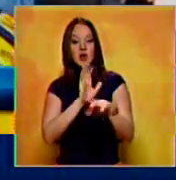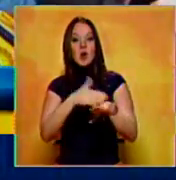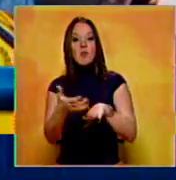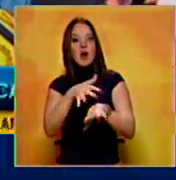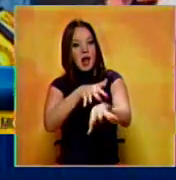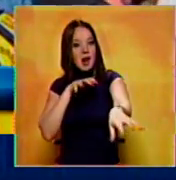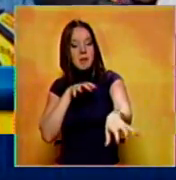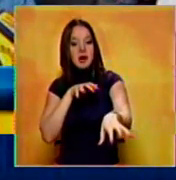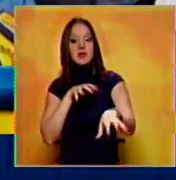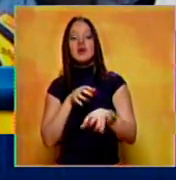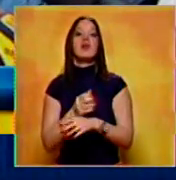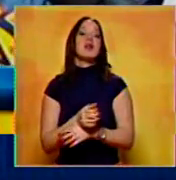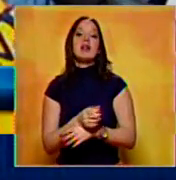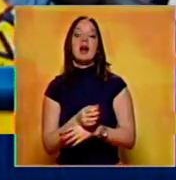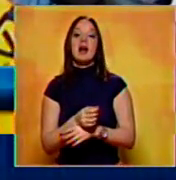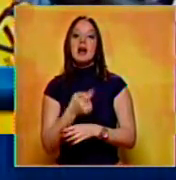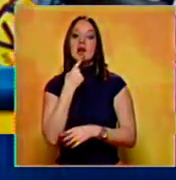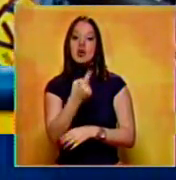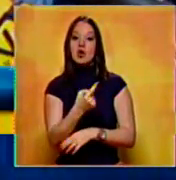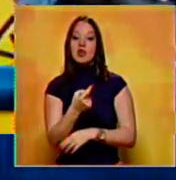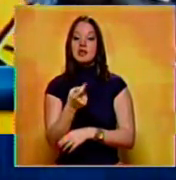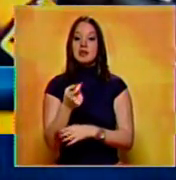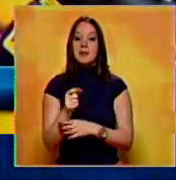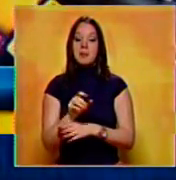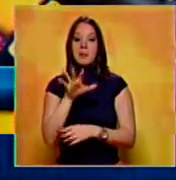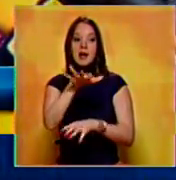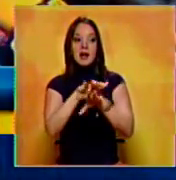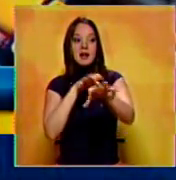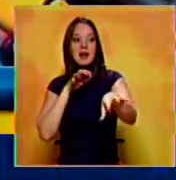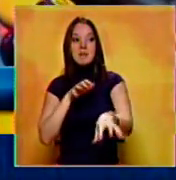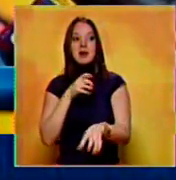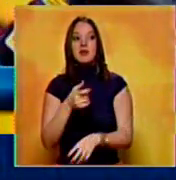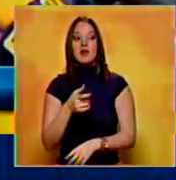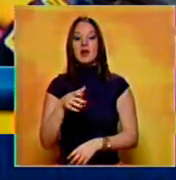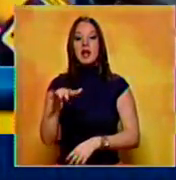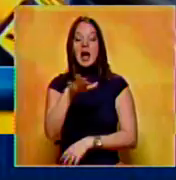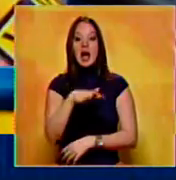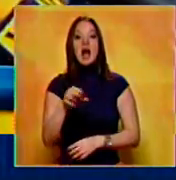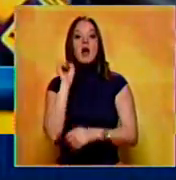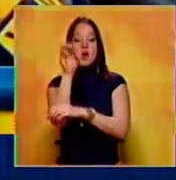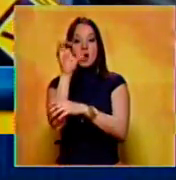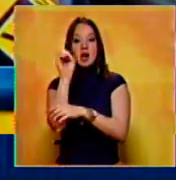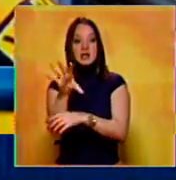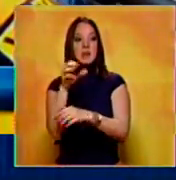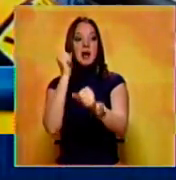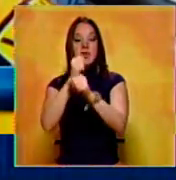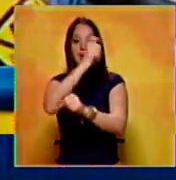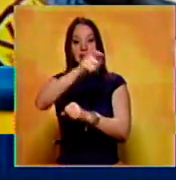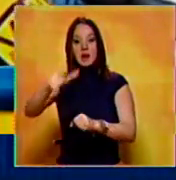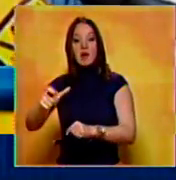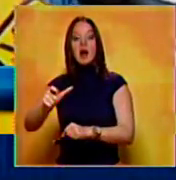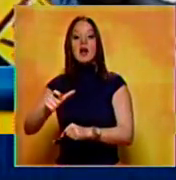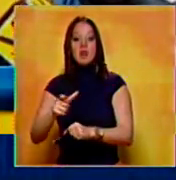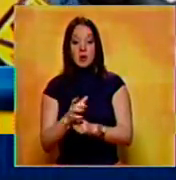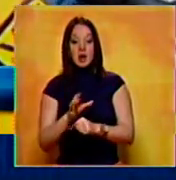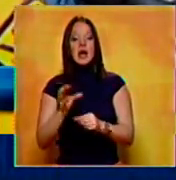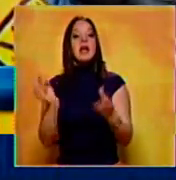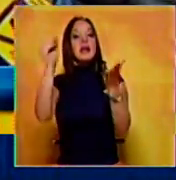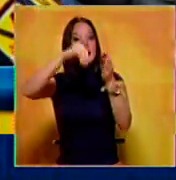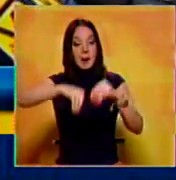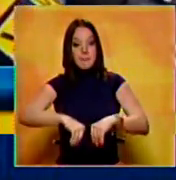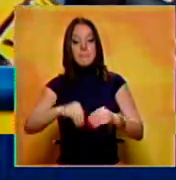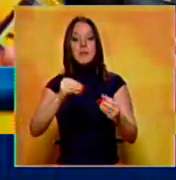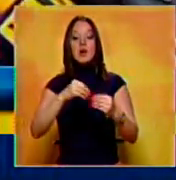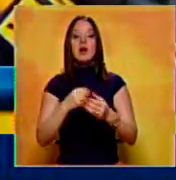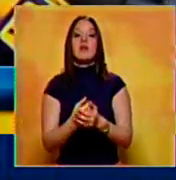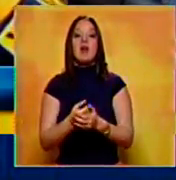del comité ejecutivo lo dice en el estatuto del sindicato. La mayoría del comité ejecutivo con la asamblea de trabajadores es que aprueba el contrato colectivo